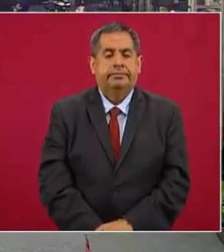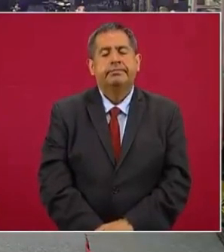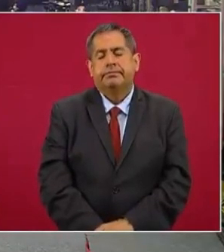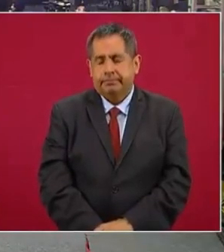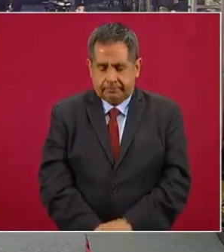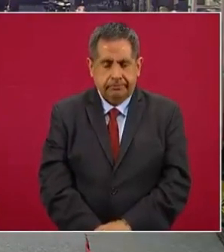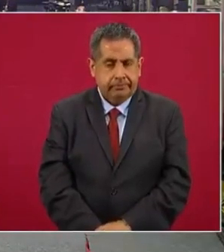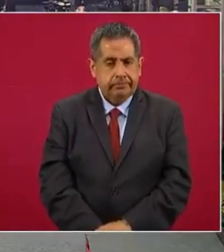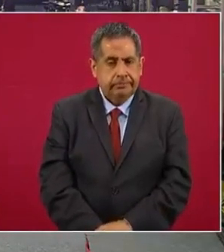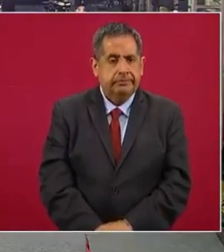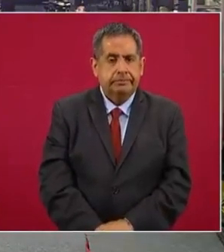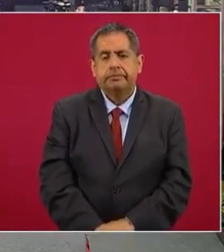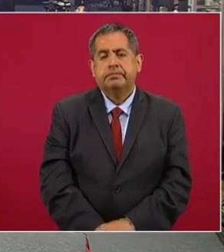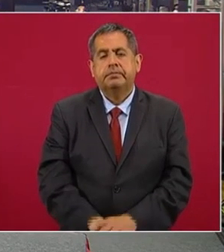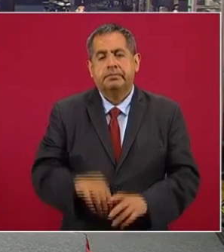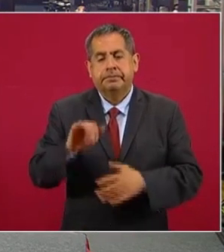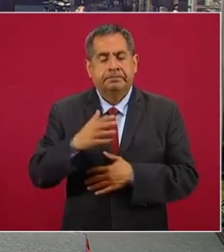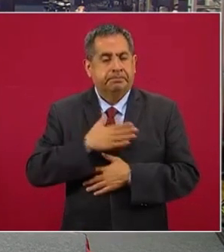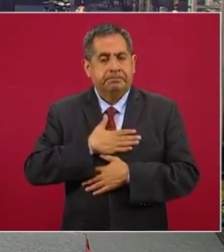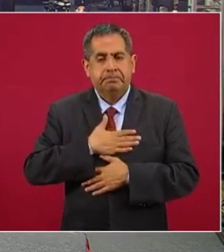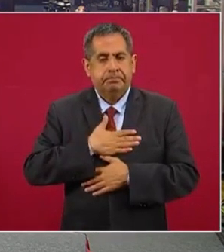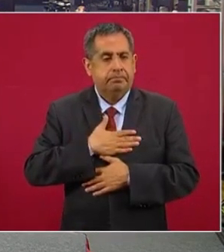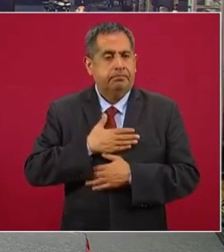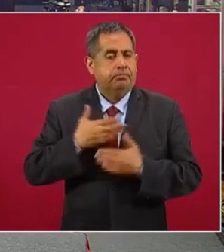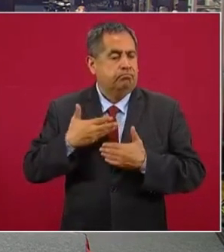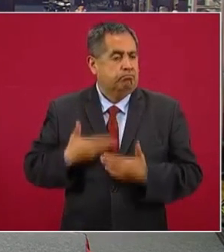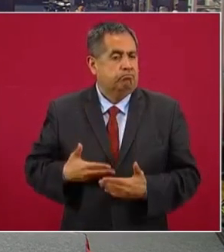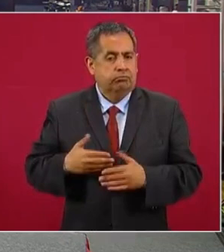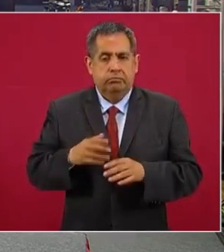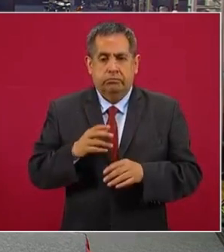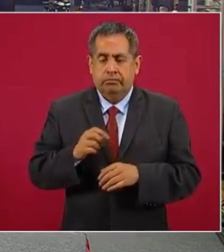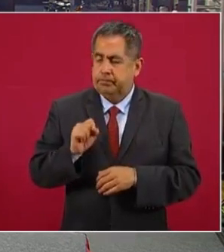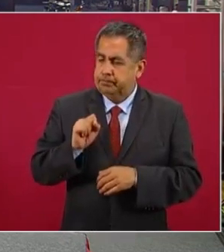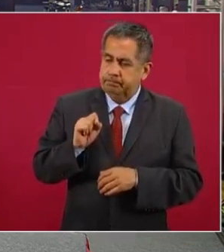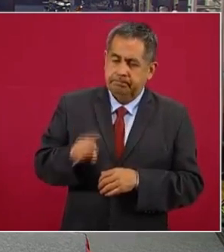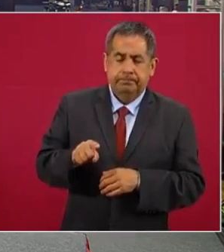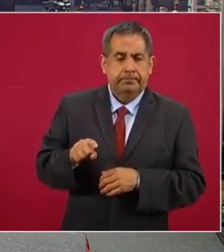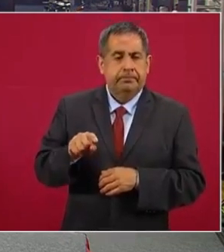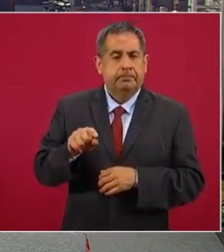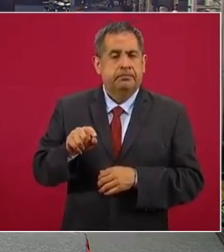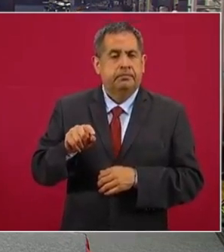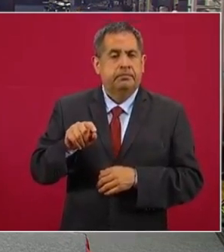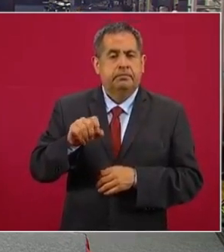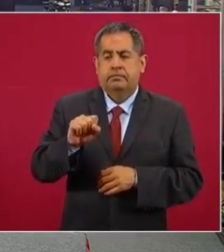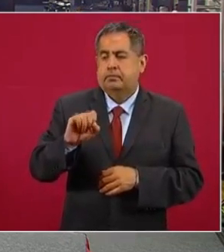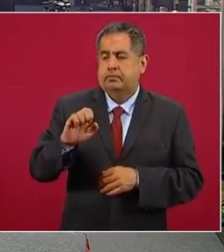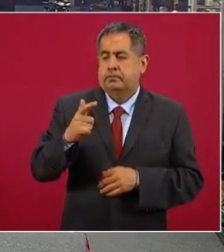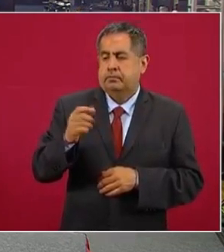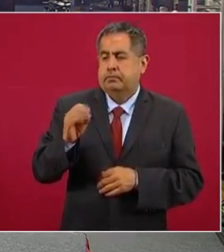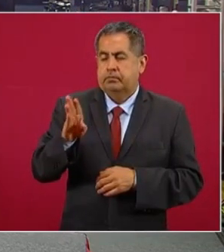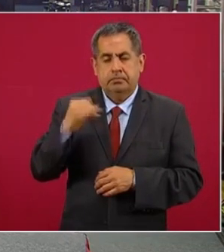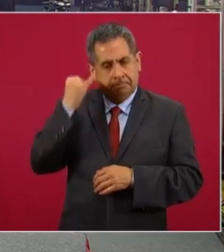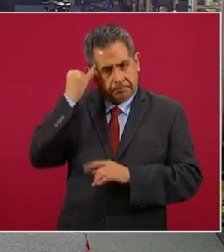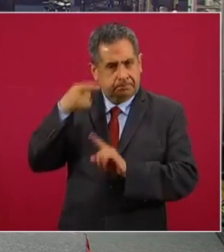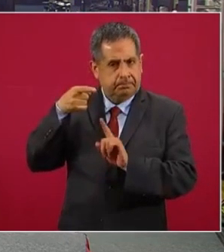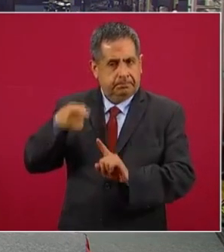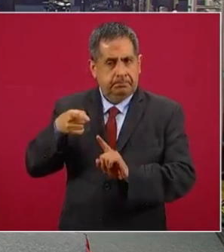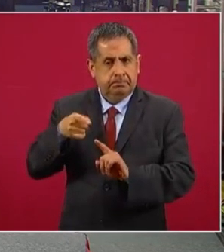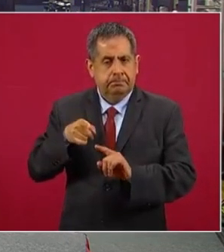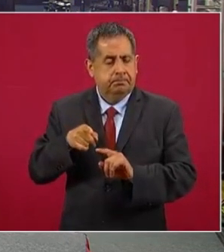Pues es, la postura nuestra es la que fijó la Secretaría de Gobernación. Tiene